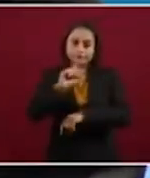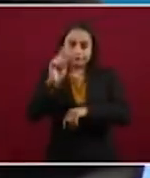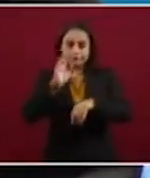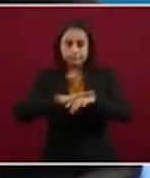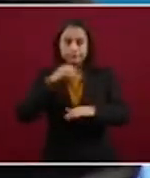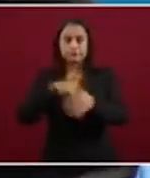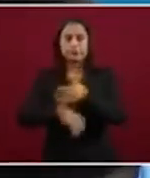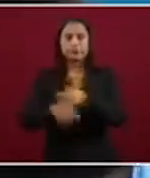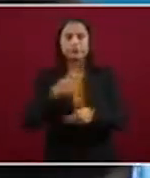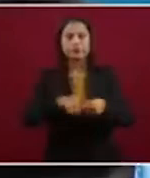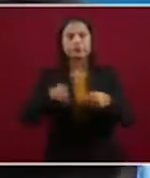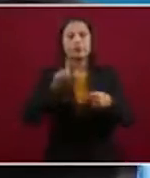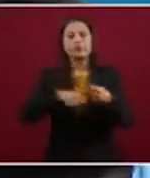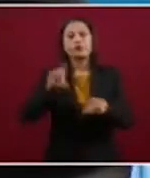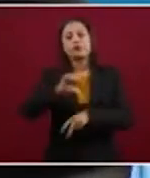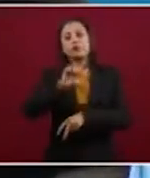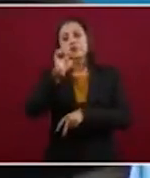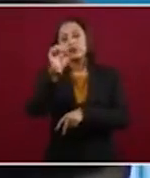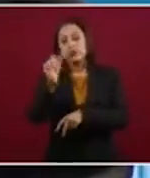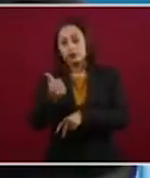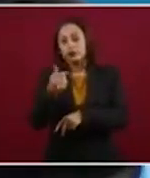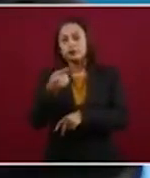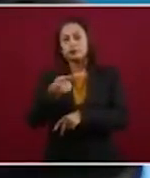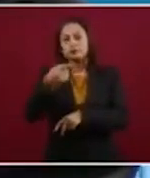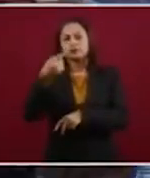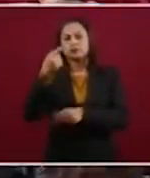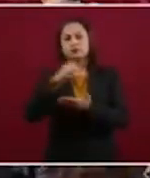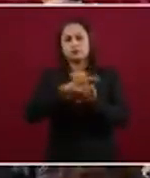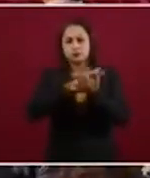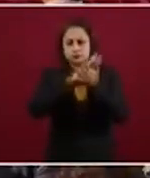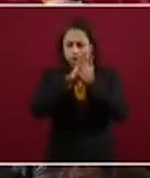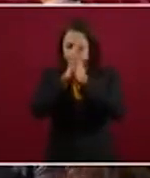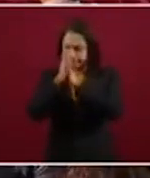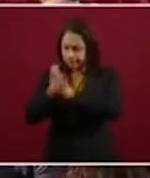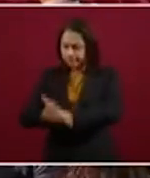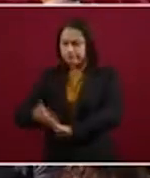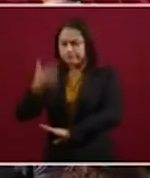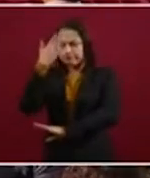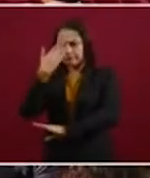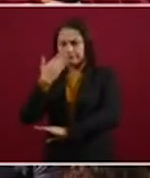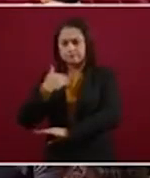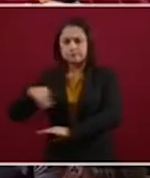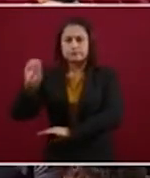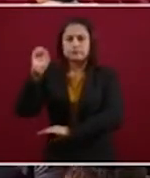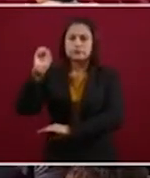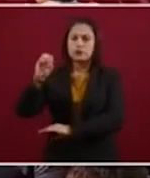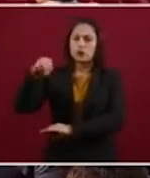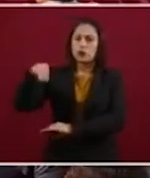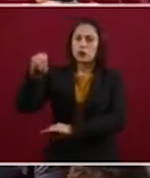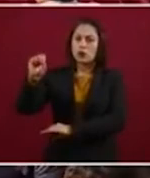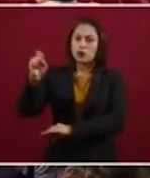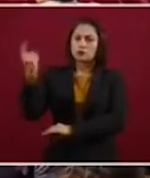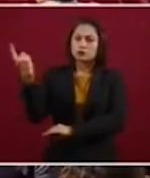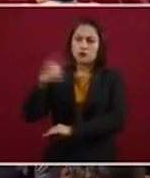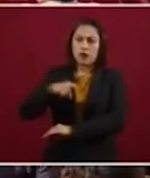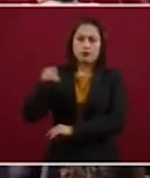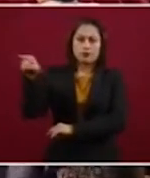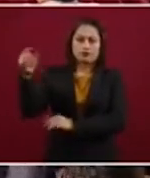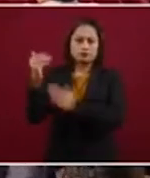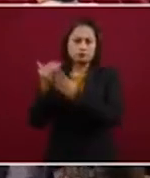capacidades esto es una metodología formalmente identificada por la organización mundial de la salud que